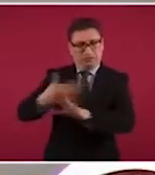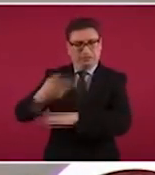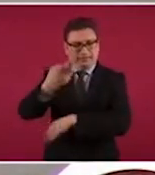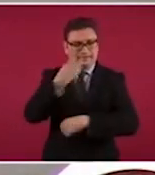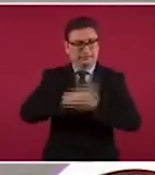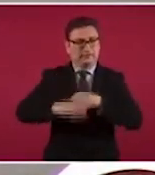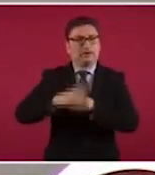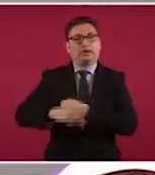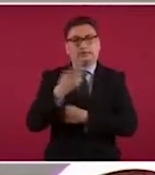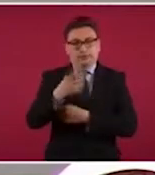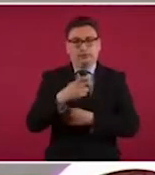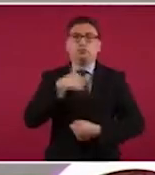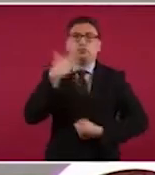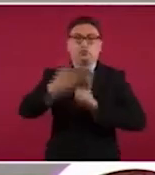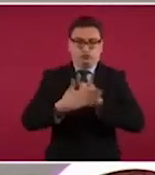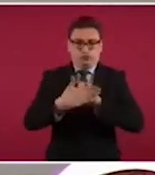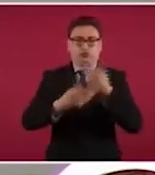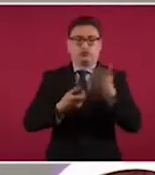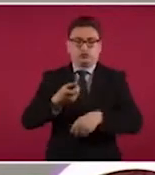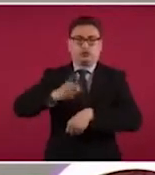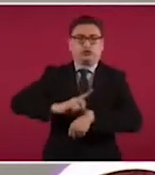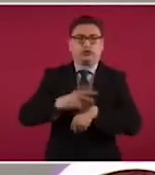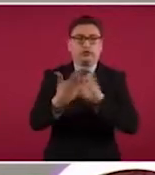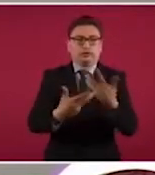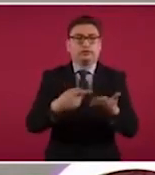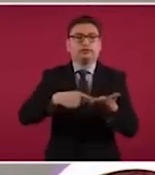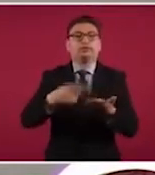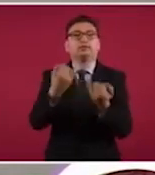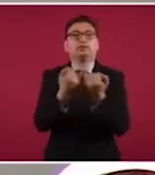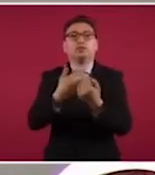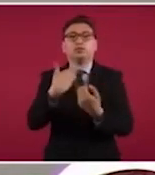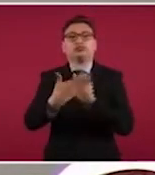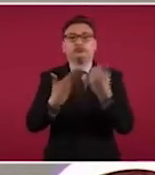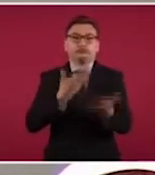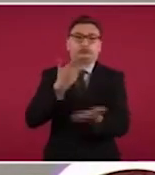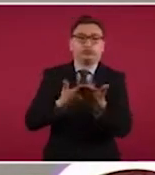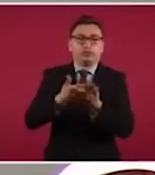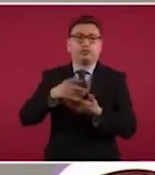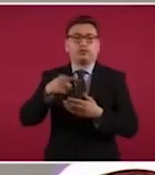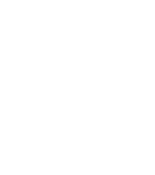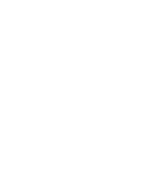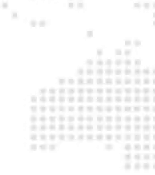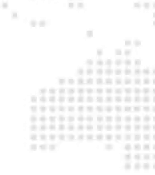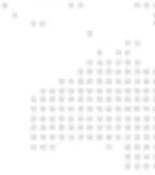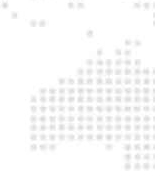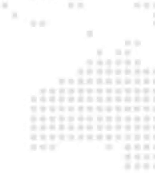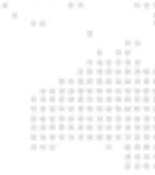próximos presentaremos el protocolo en contra del acoso sexual de la Cámara de Diputados.